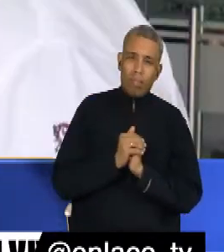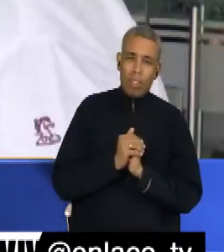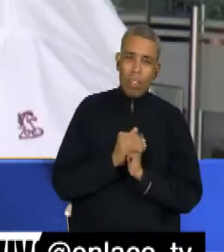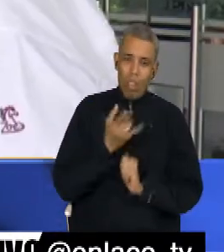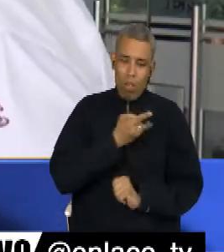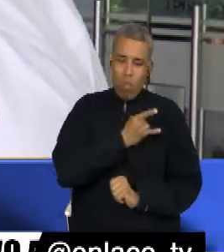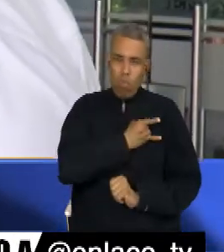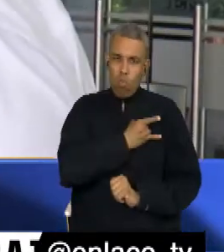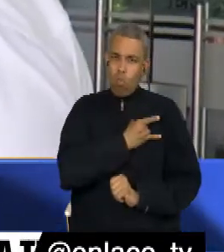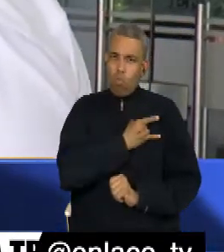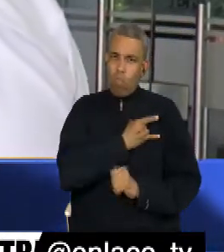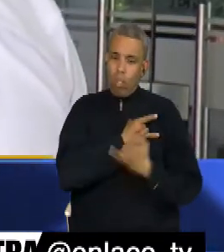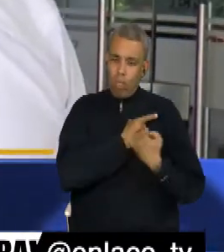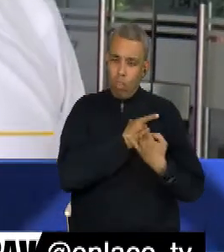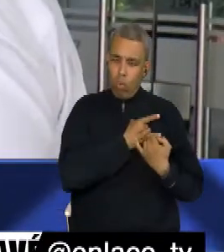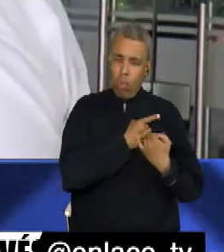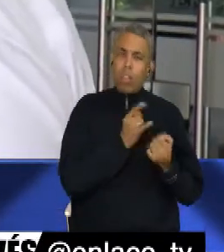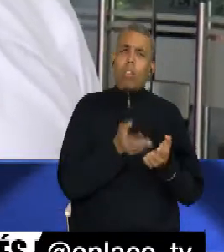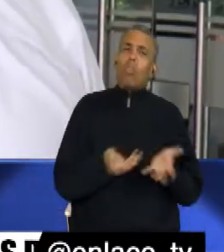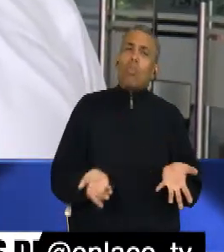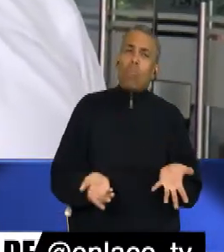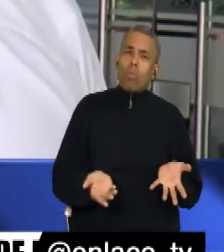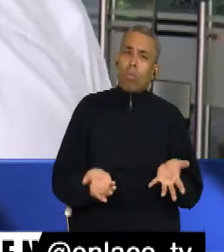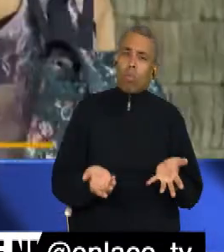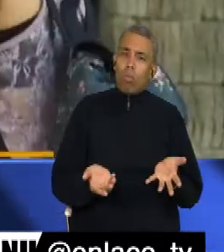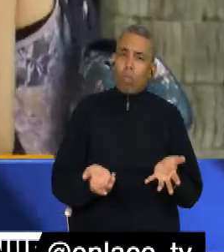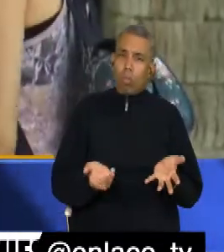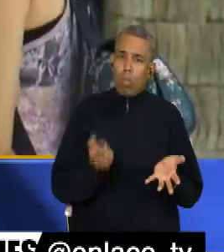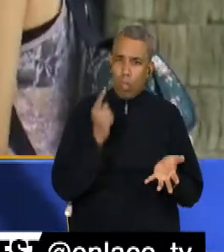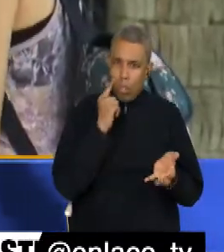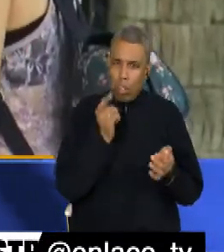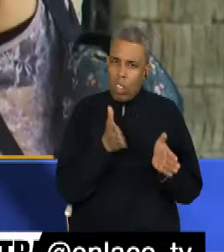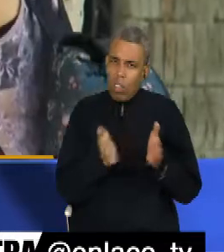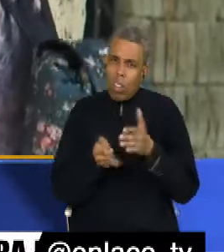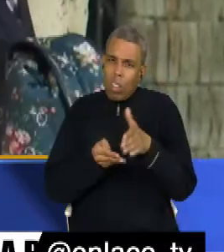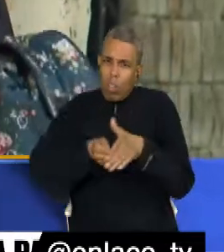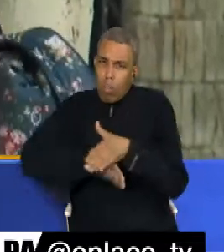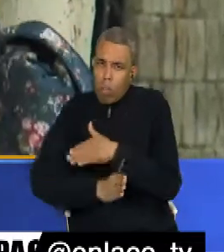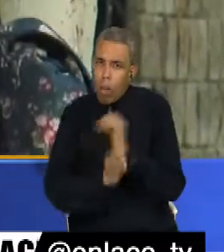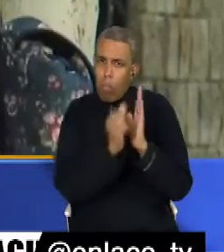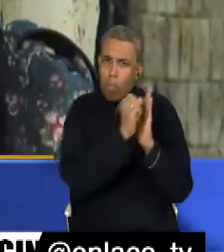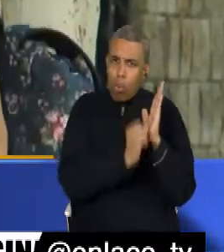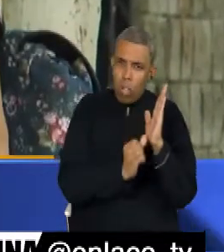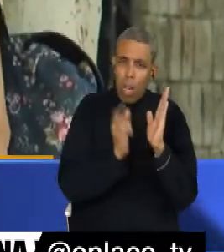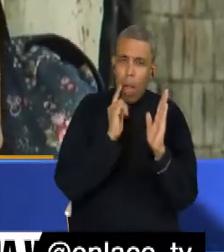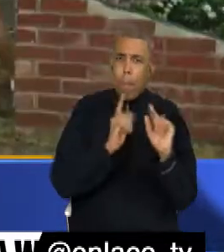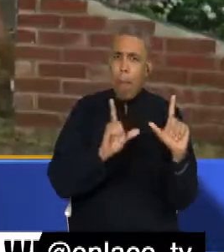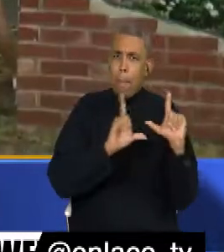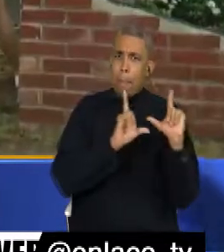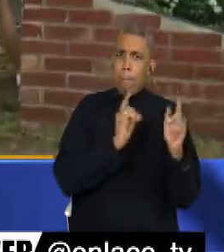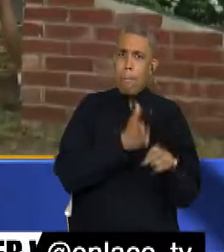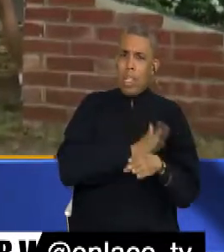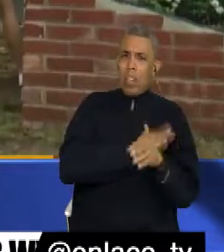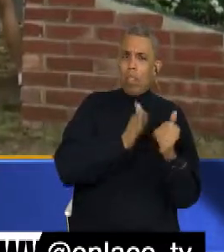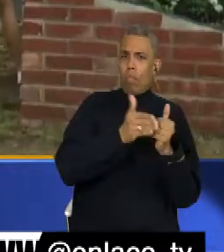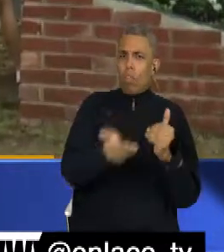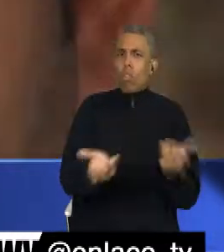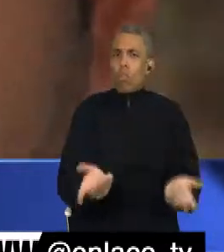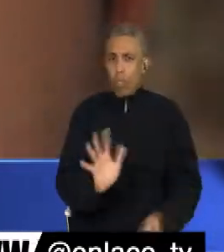Universidad Industrial de Santander para los niveles introductorios de sus programas de pregrado y posgrado. Ya